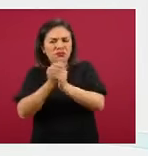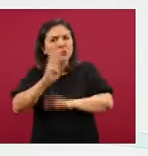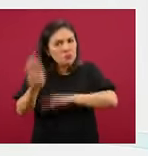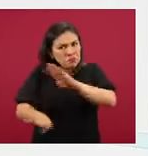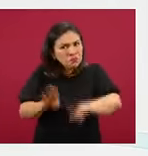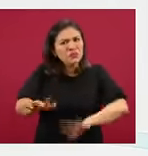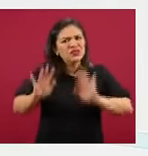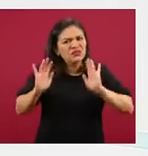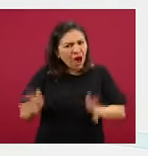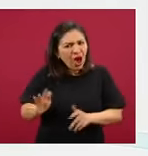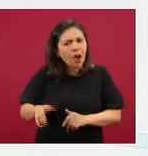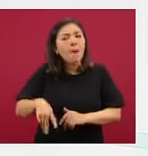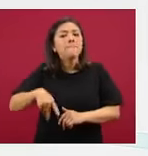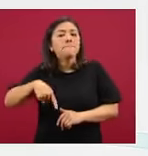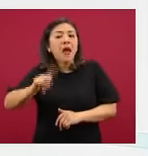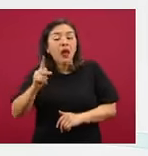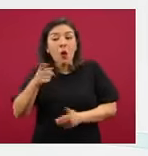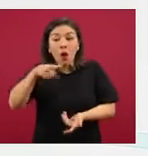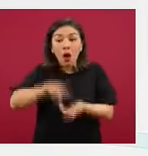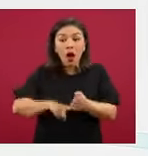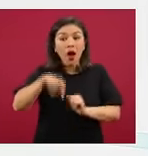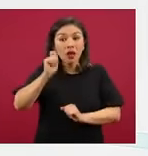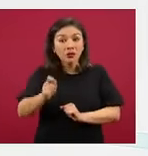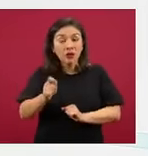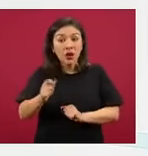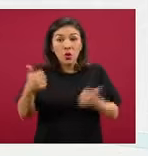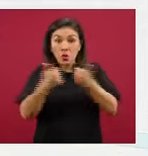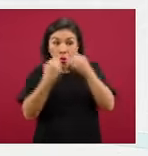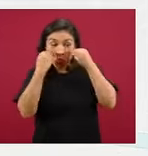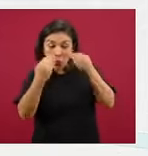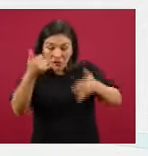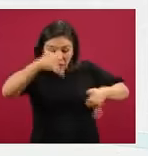que han tenido, ya sea defunciones que no tuvieron muestra,